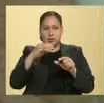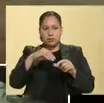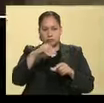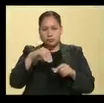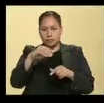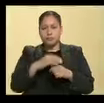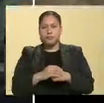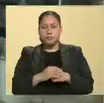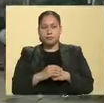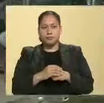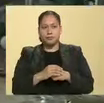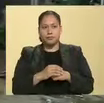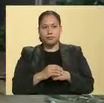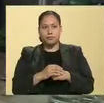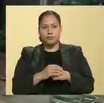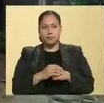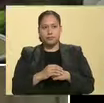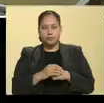¿Este ven?